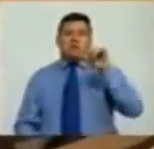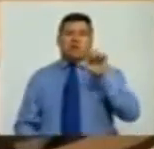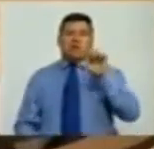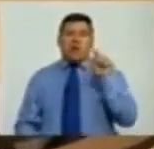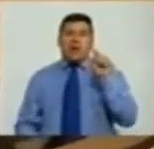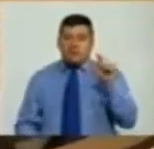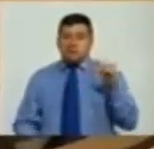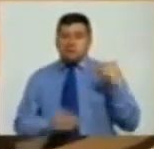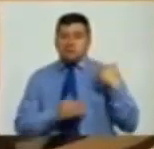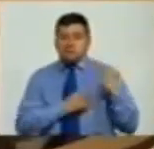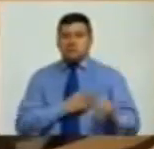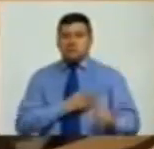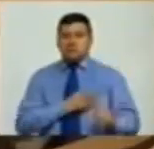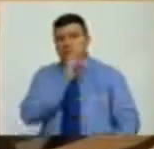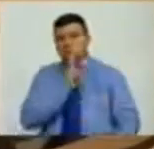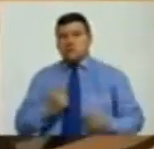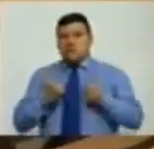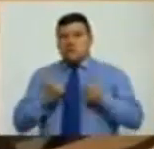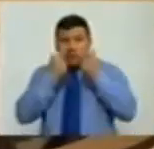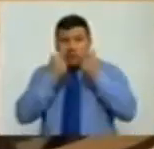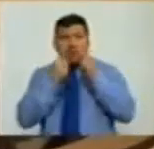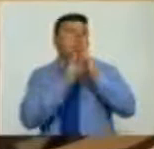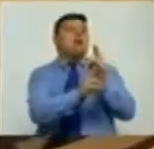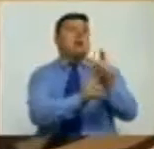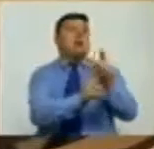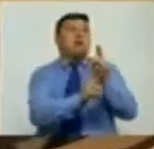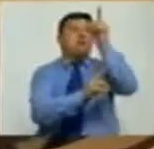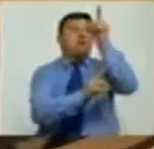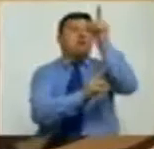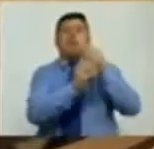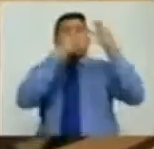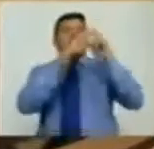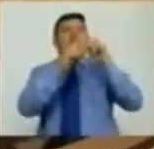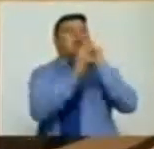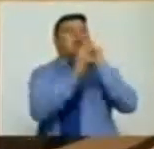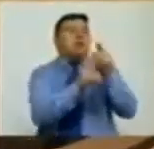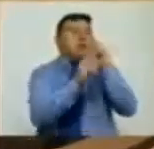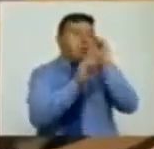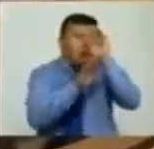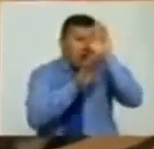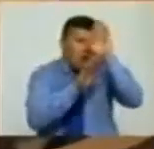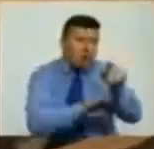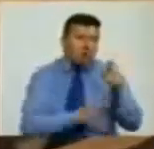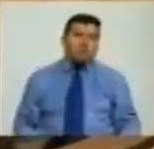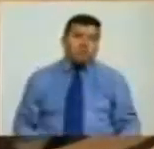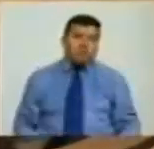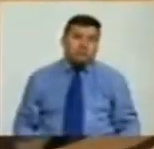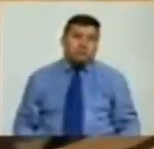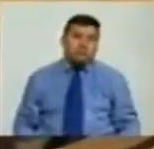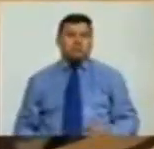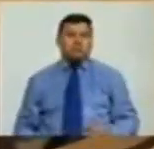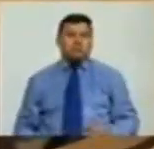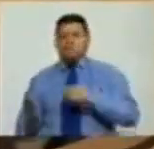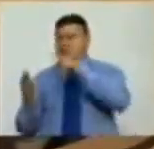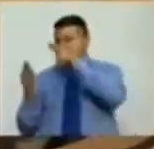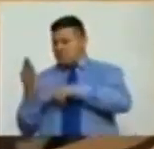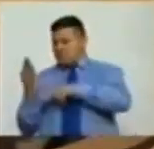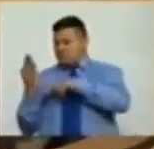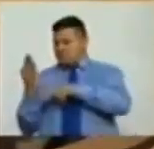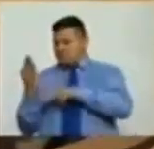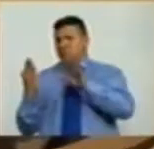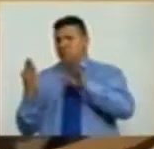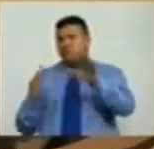Ante él está respondiendo Santos. Y en la declaración, cuya lectura llamo a hacer a